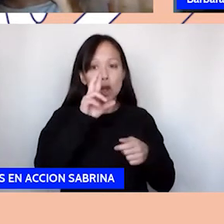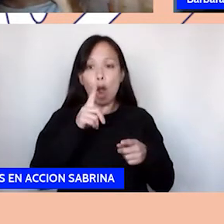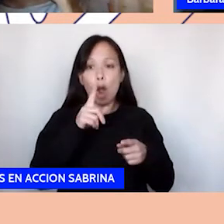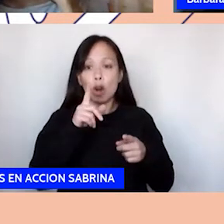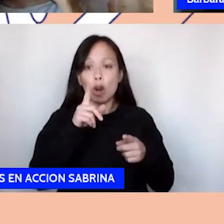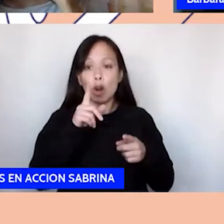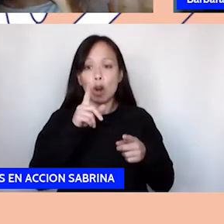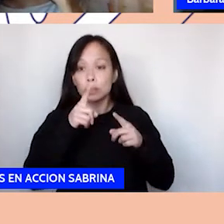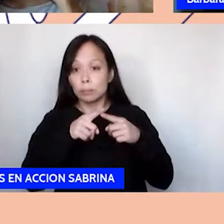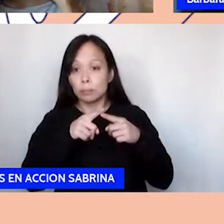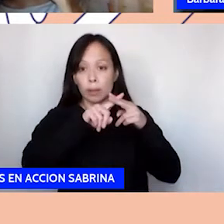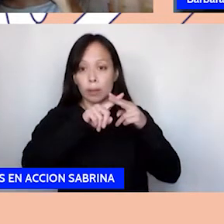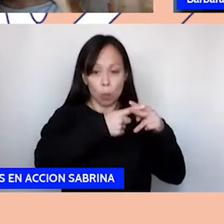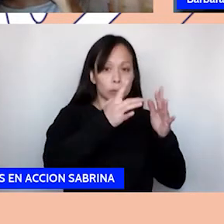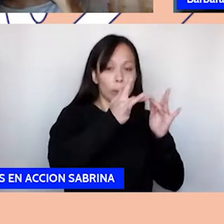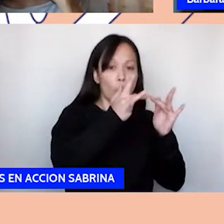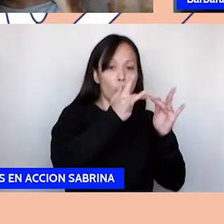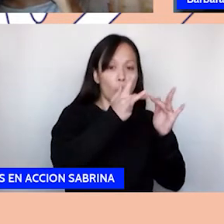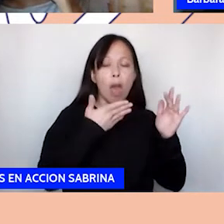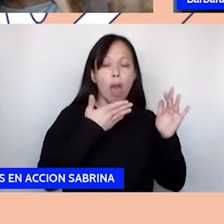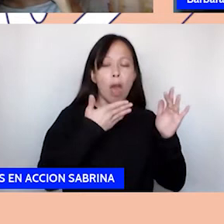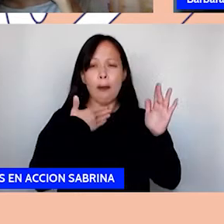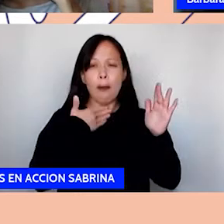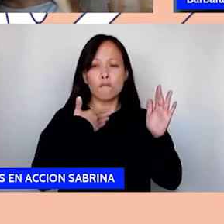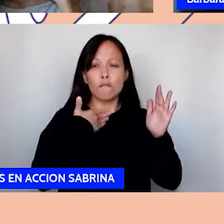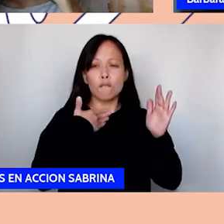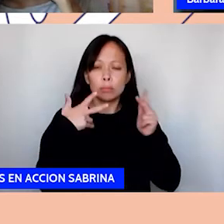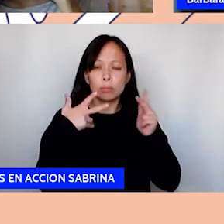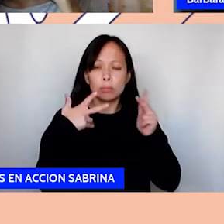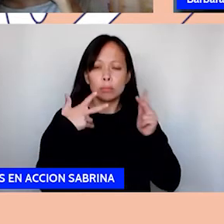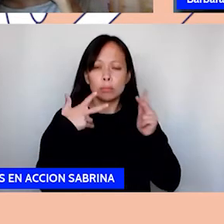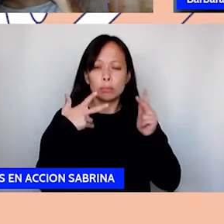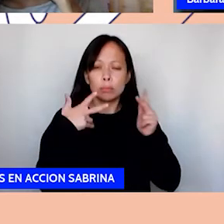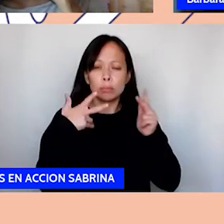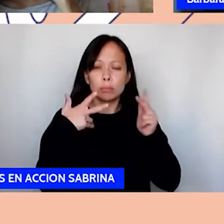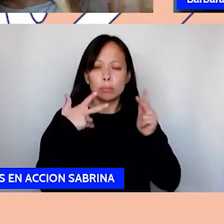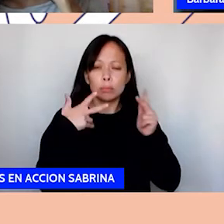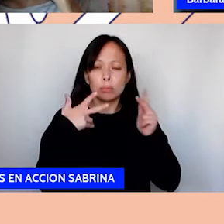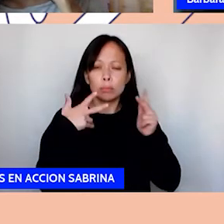escuchada, ¿no? En principio, cualquiera que se suma a World Pulse suele hacerlo para contar su historia.